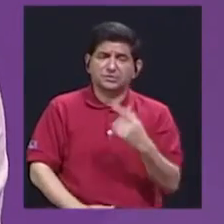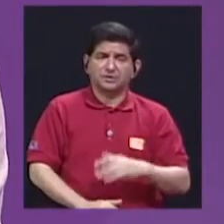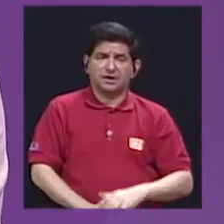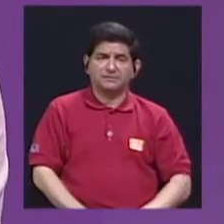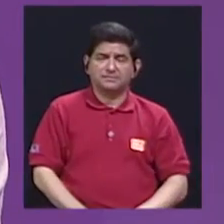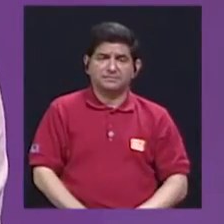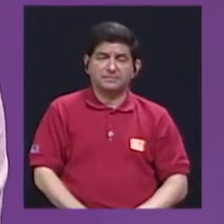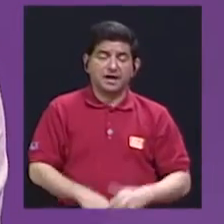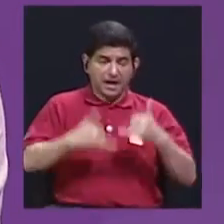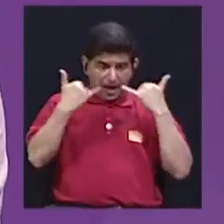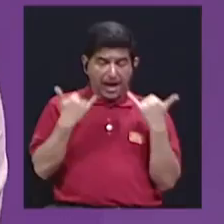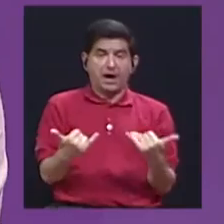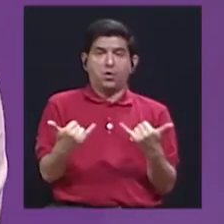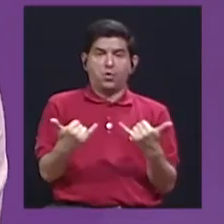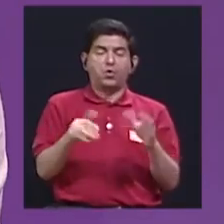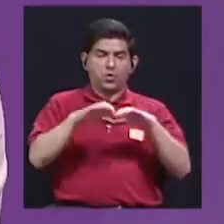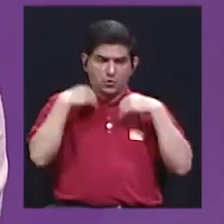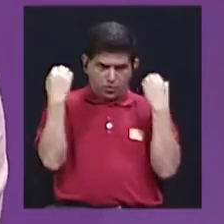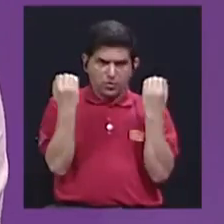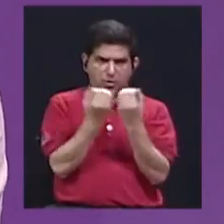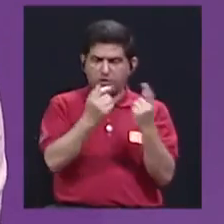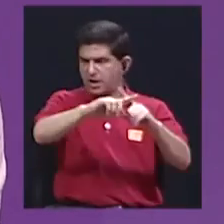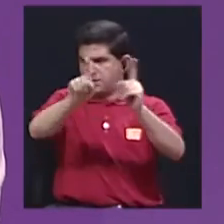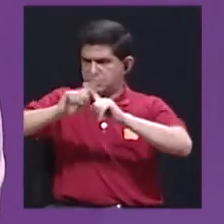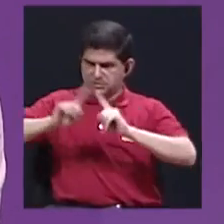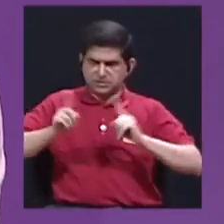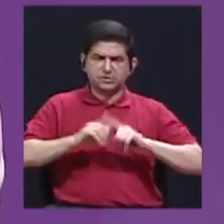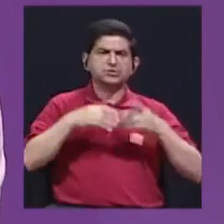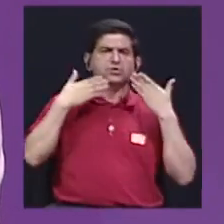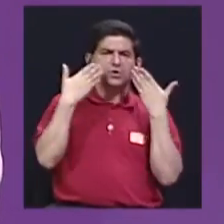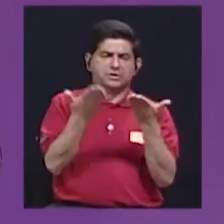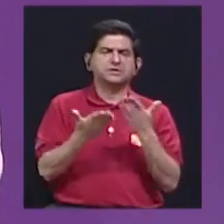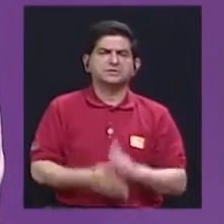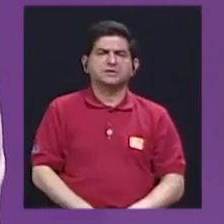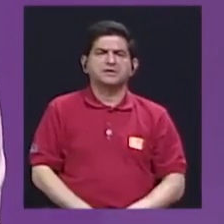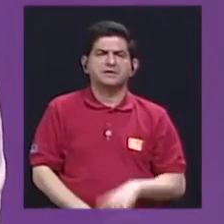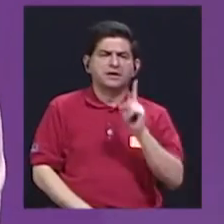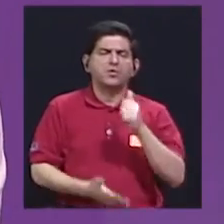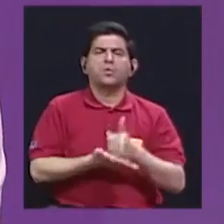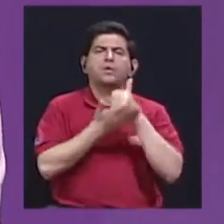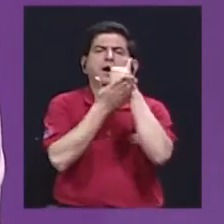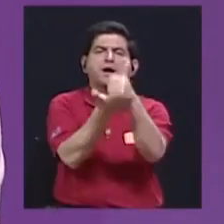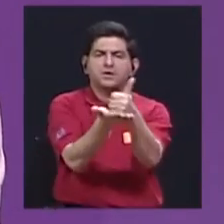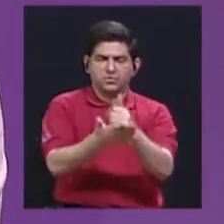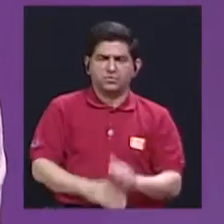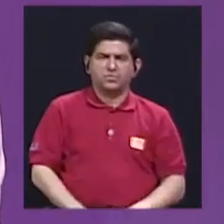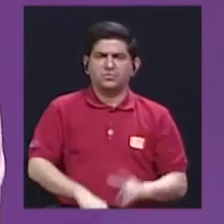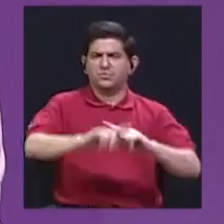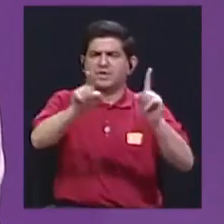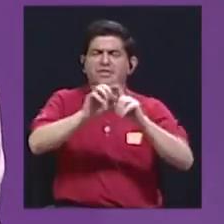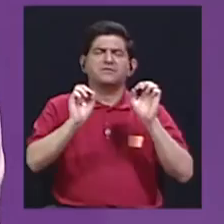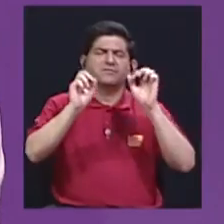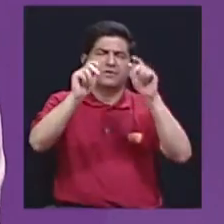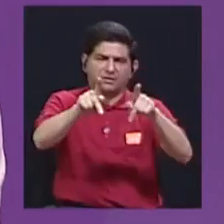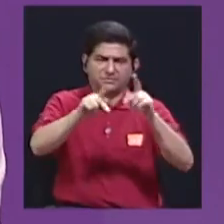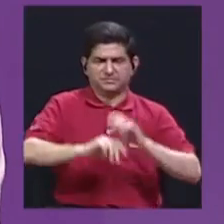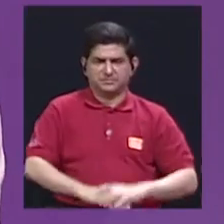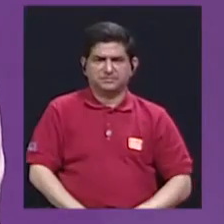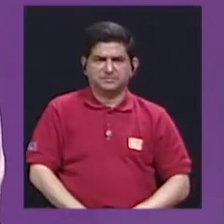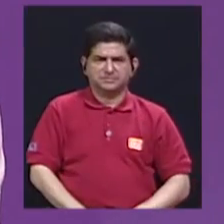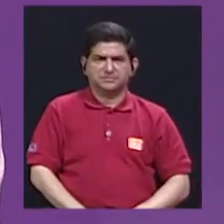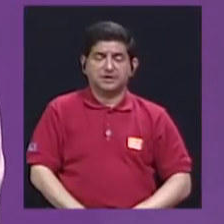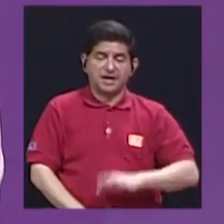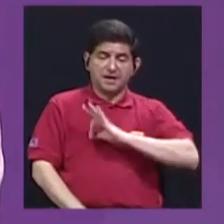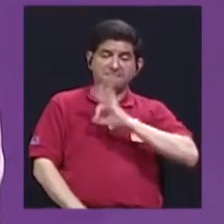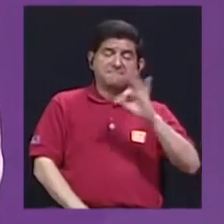ahora hay una hay una organización muchas organizaciones que brindan una manuel ayuda hay muchas oportunidades la fe